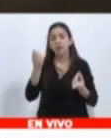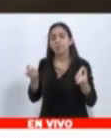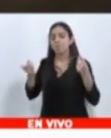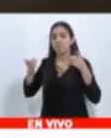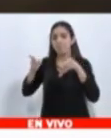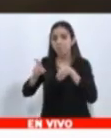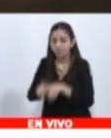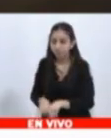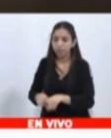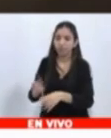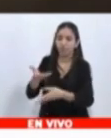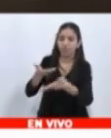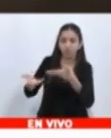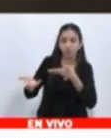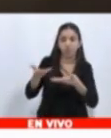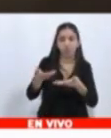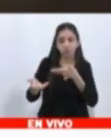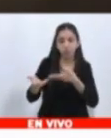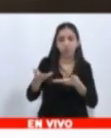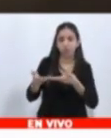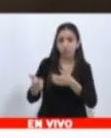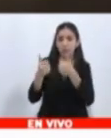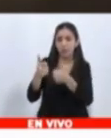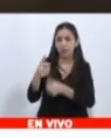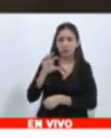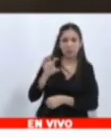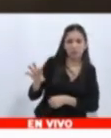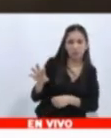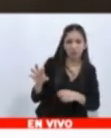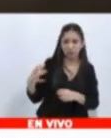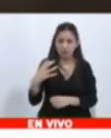de recomponer nuestras relaciones